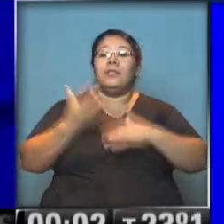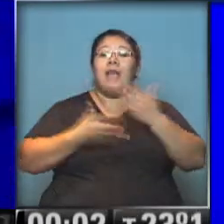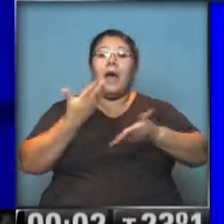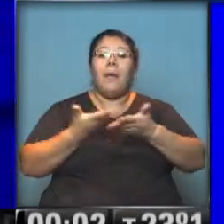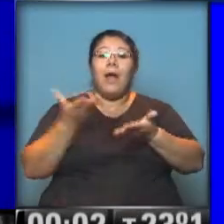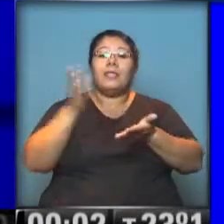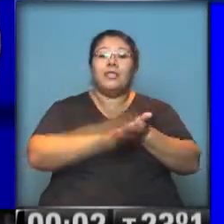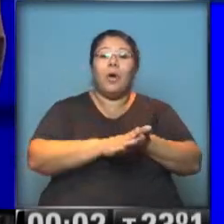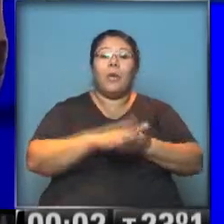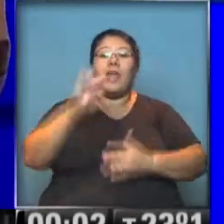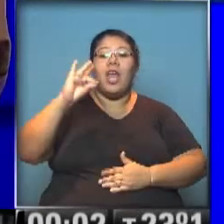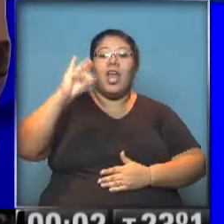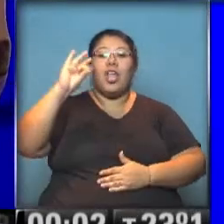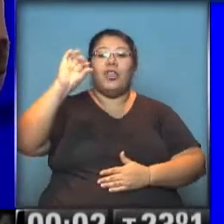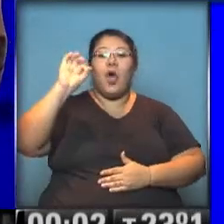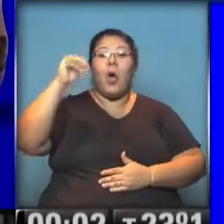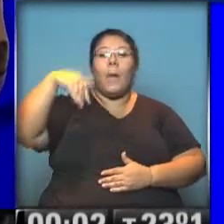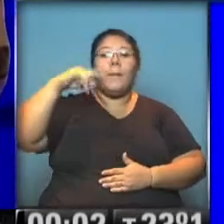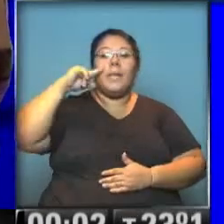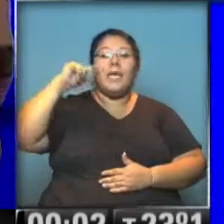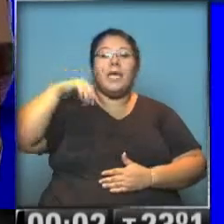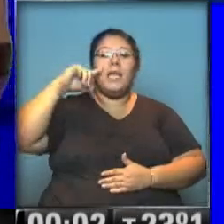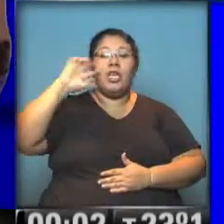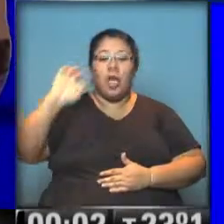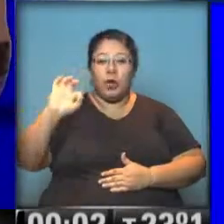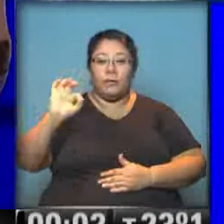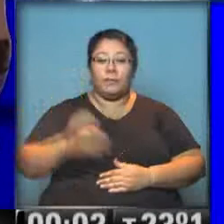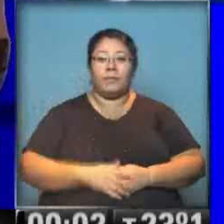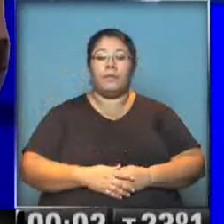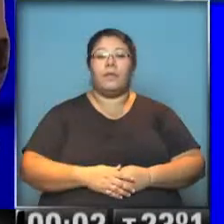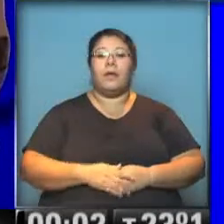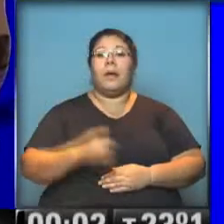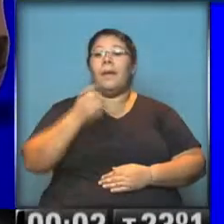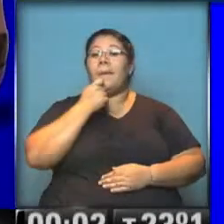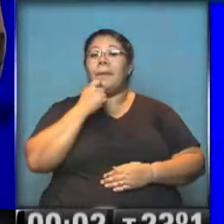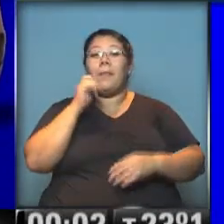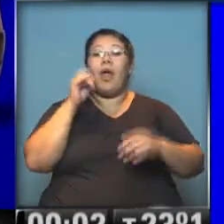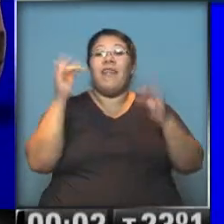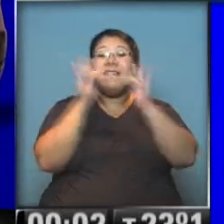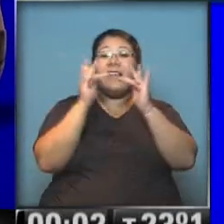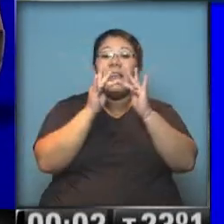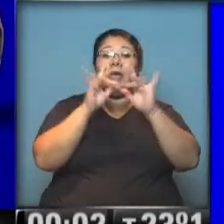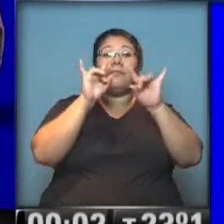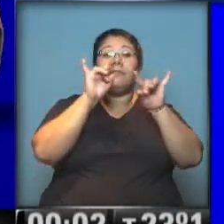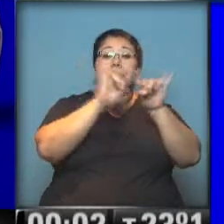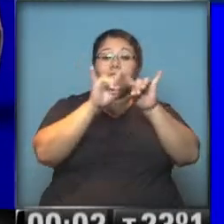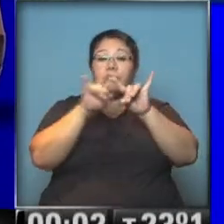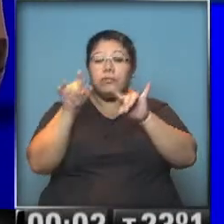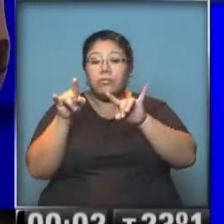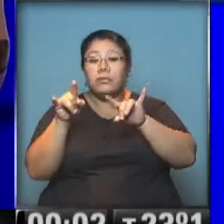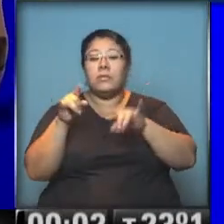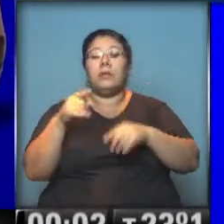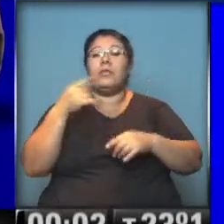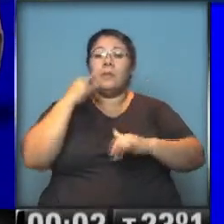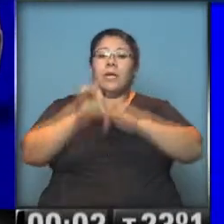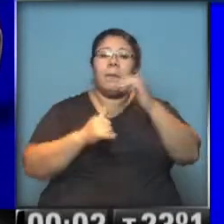dominios. Dominios, estas direcciones que escribimos en los navegadores para llegar a un sitio que nos interesa. Bueno, vamos a explicar un poquito de qué se tratan los dominios, cómo se